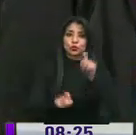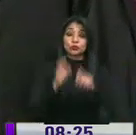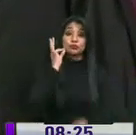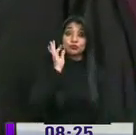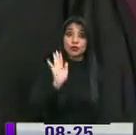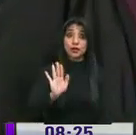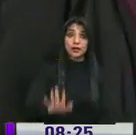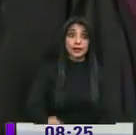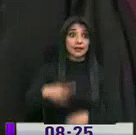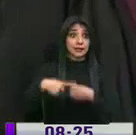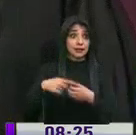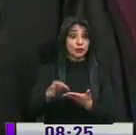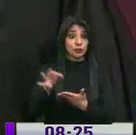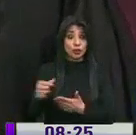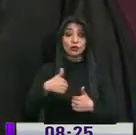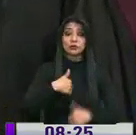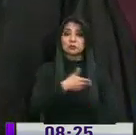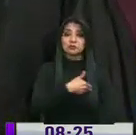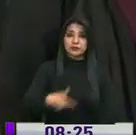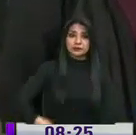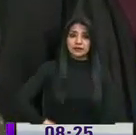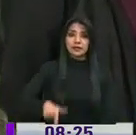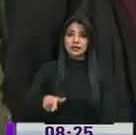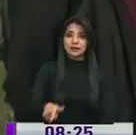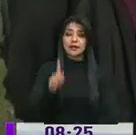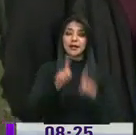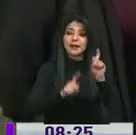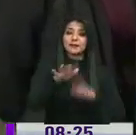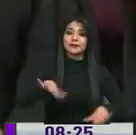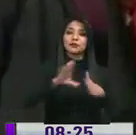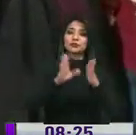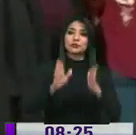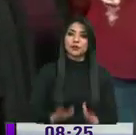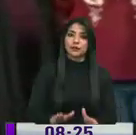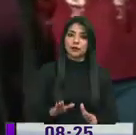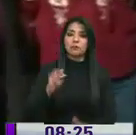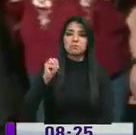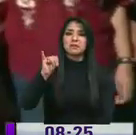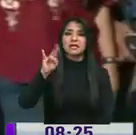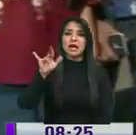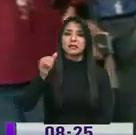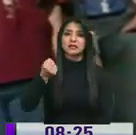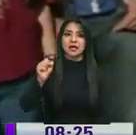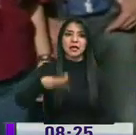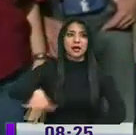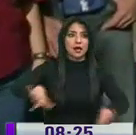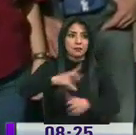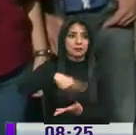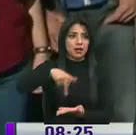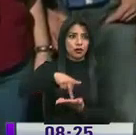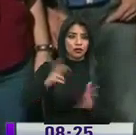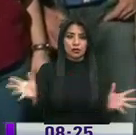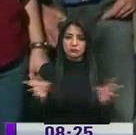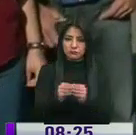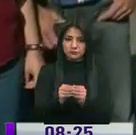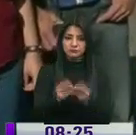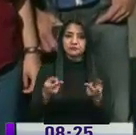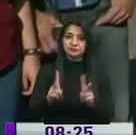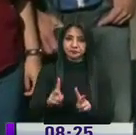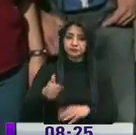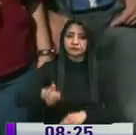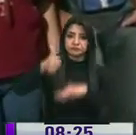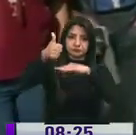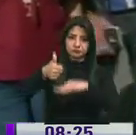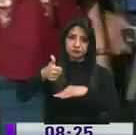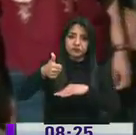de Quito. Yo soy la presidenta del Cabildo Ciudadano de Mirasierra, de un sector importante de aquí, de toda la parroquia Langací. Y además, junto con la tenencia